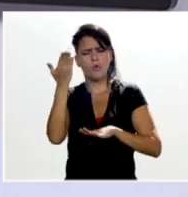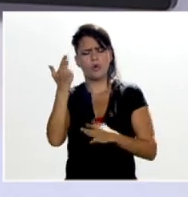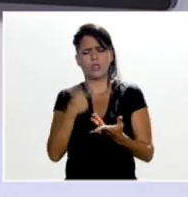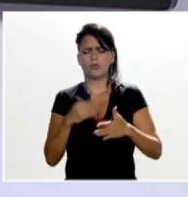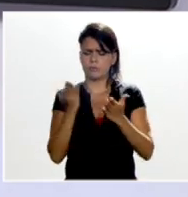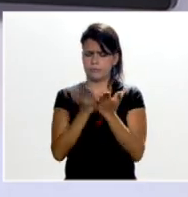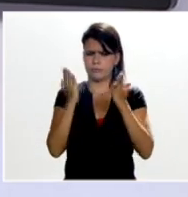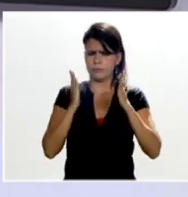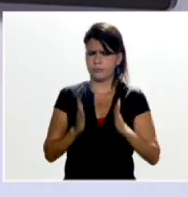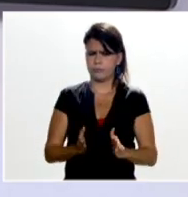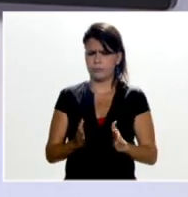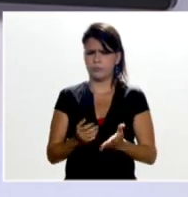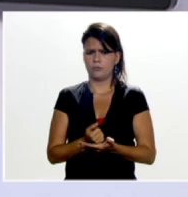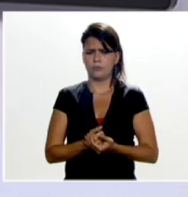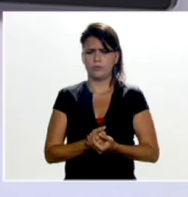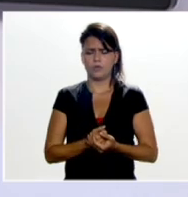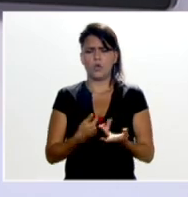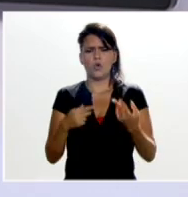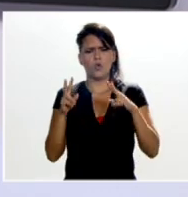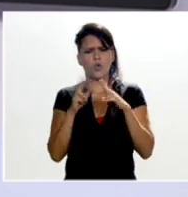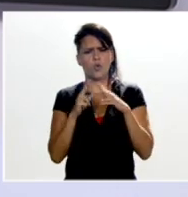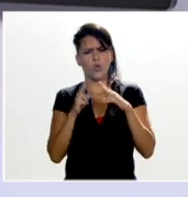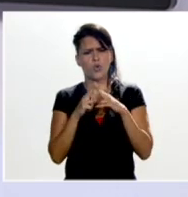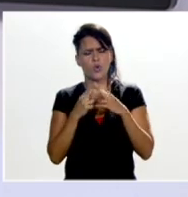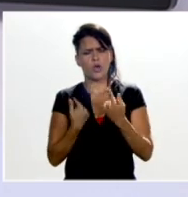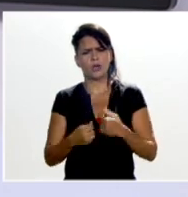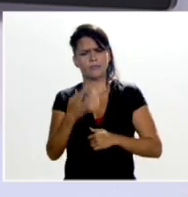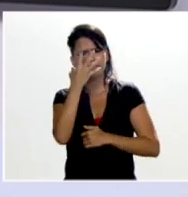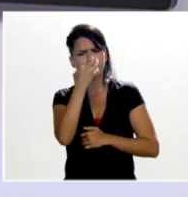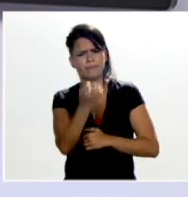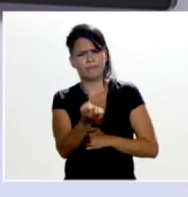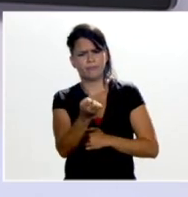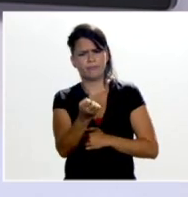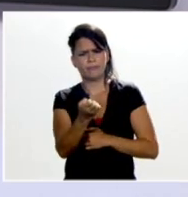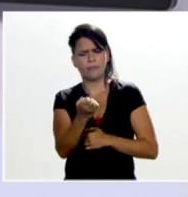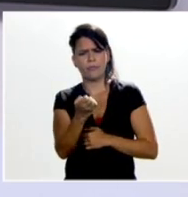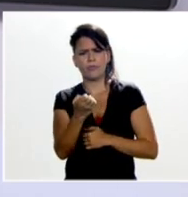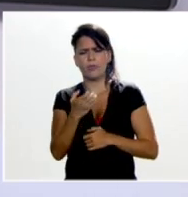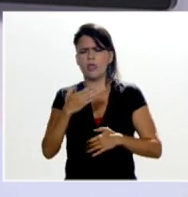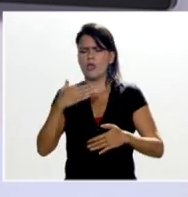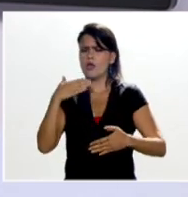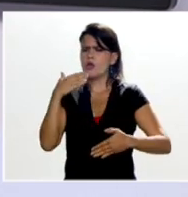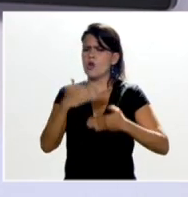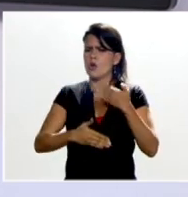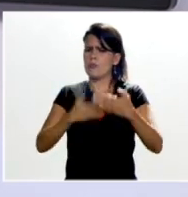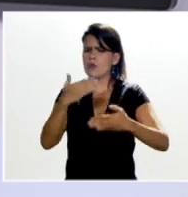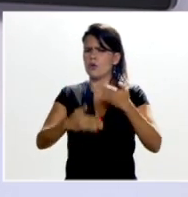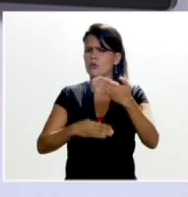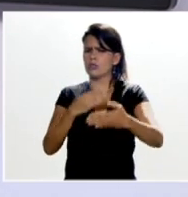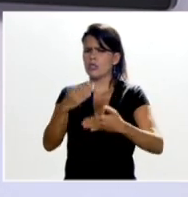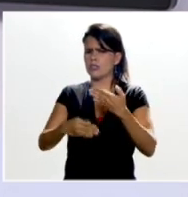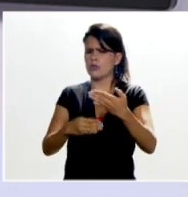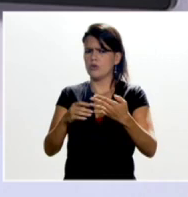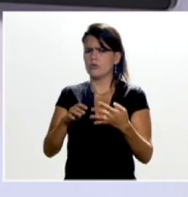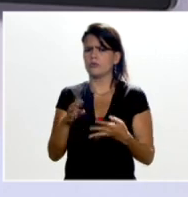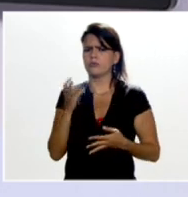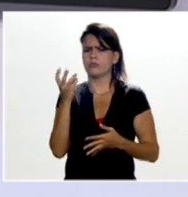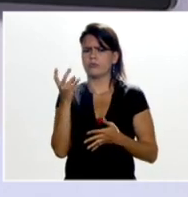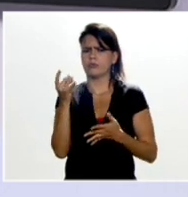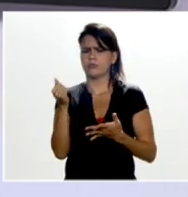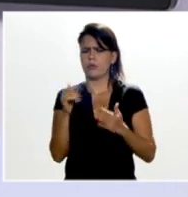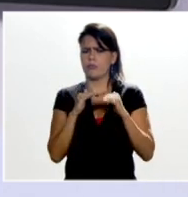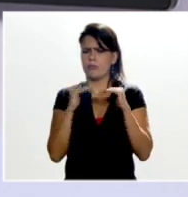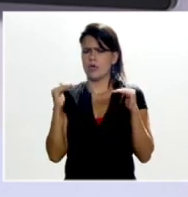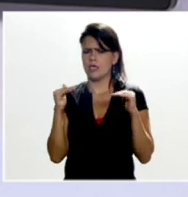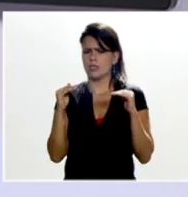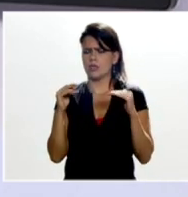el estudiante conozca, entienda los procesos de las operaciones básicas, lo que es